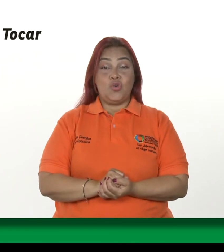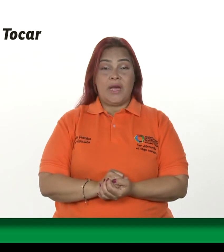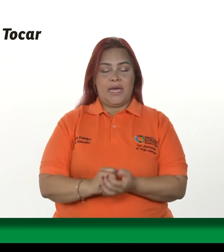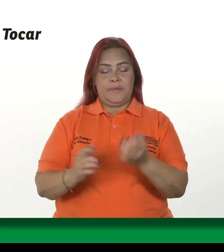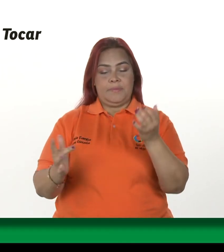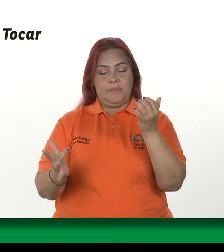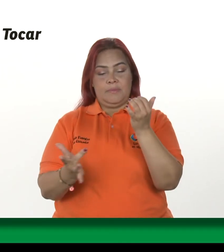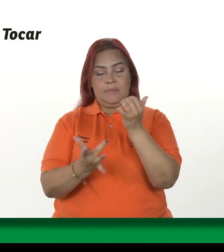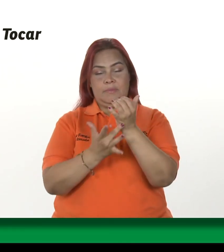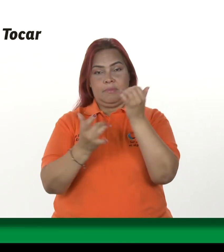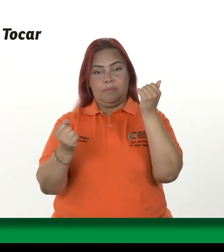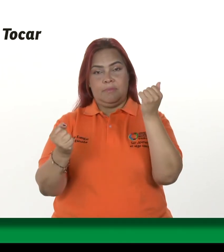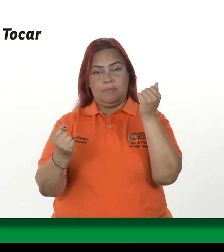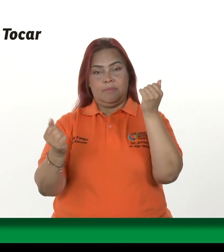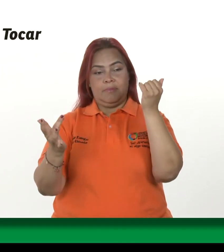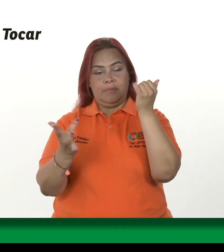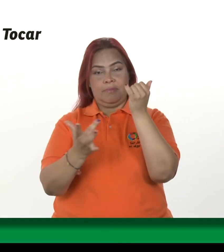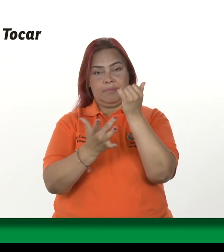Tocar.